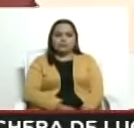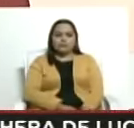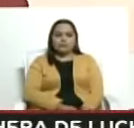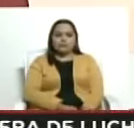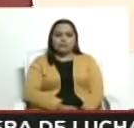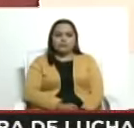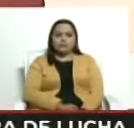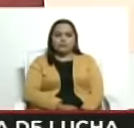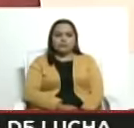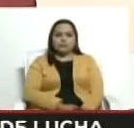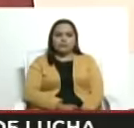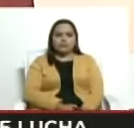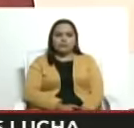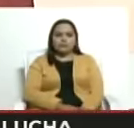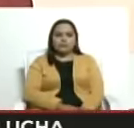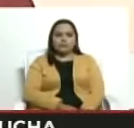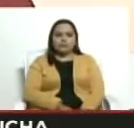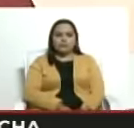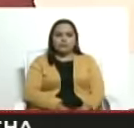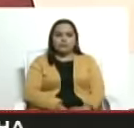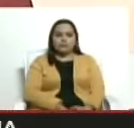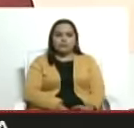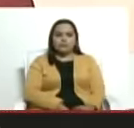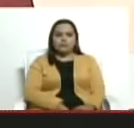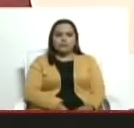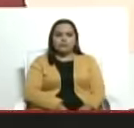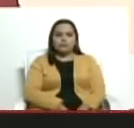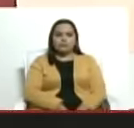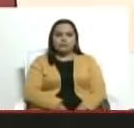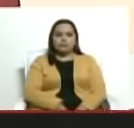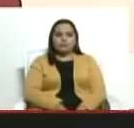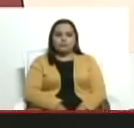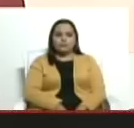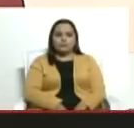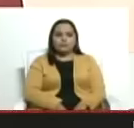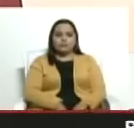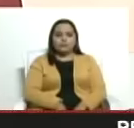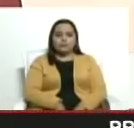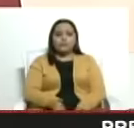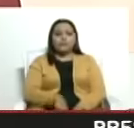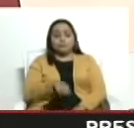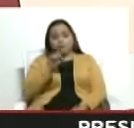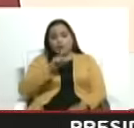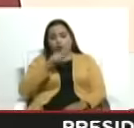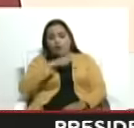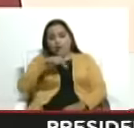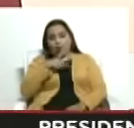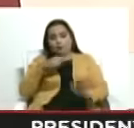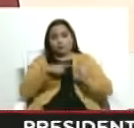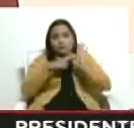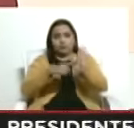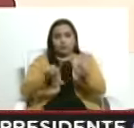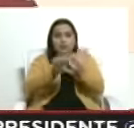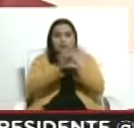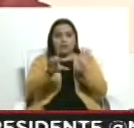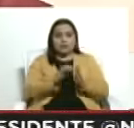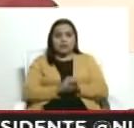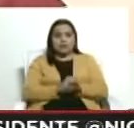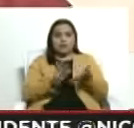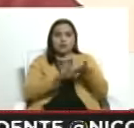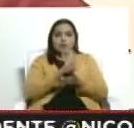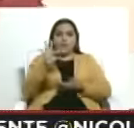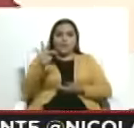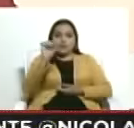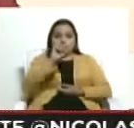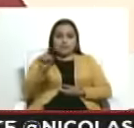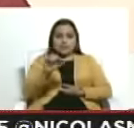Fíjate que nosotros, cuando presentamos la ley de la Asamblea del fascismo en la Asamblea